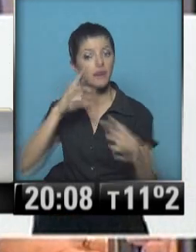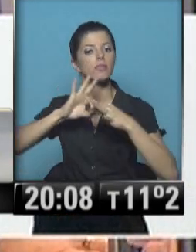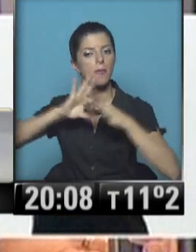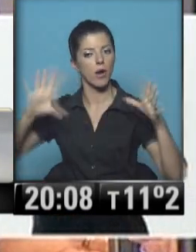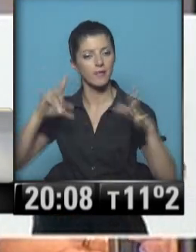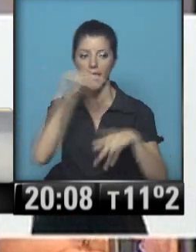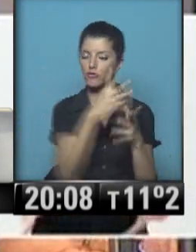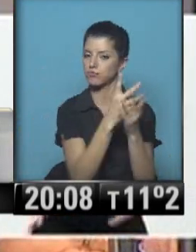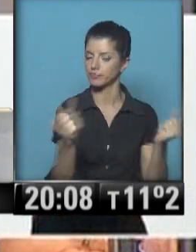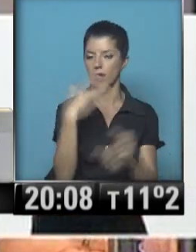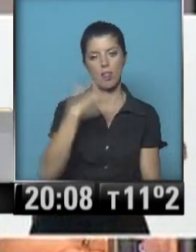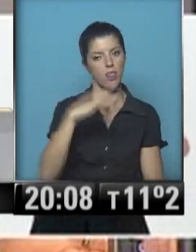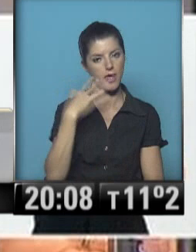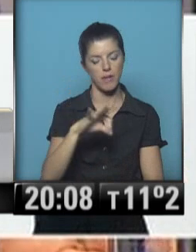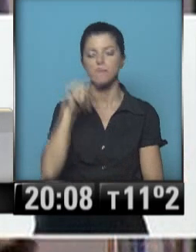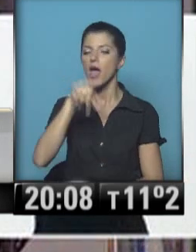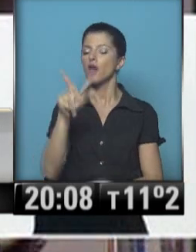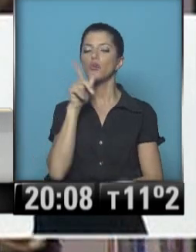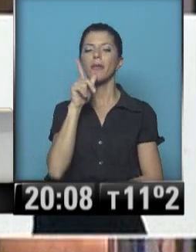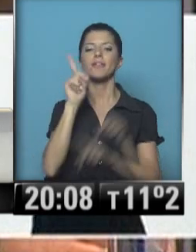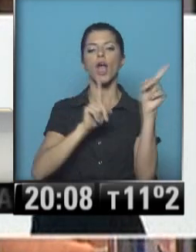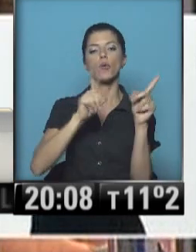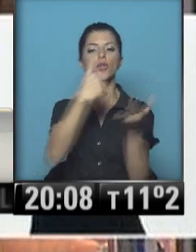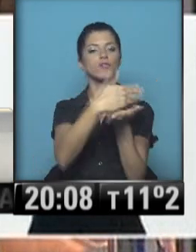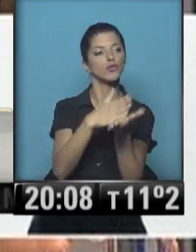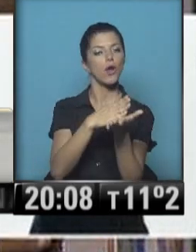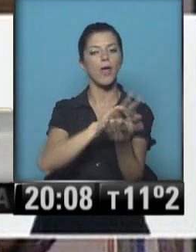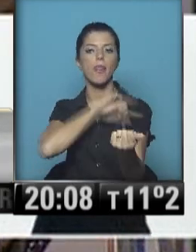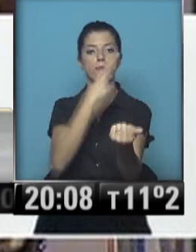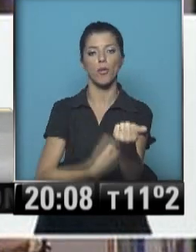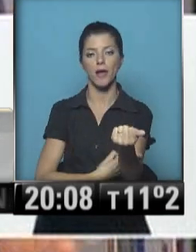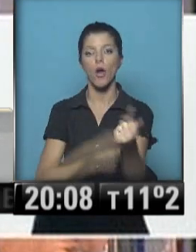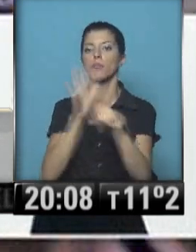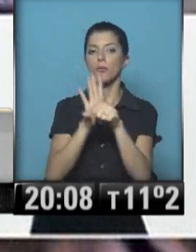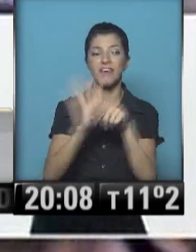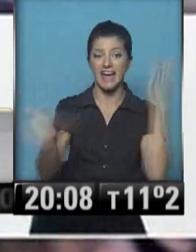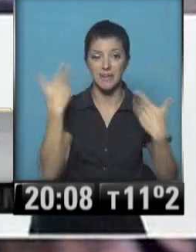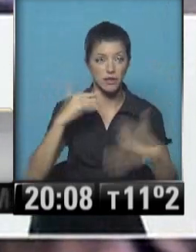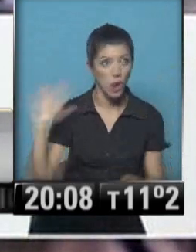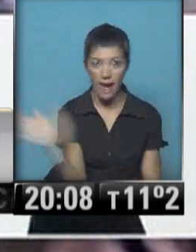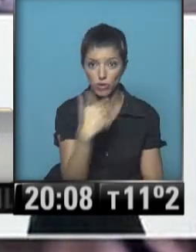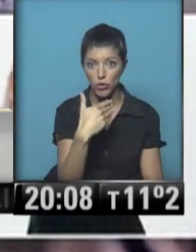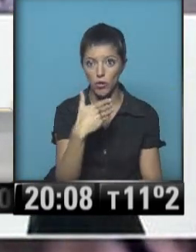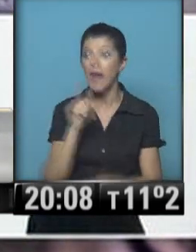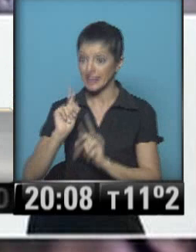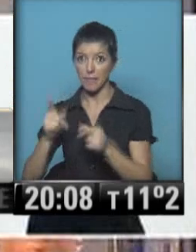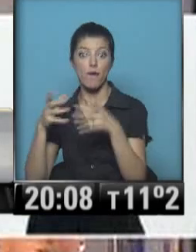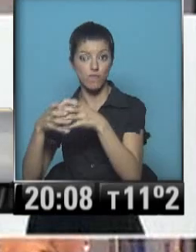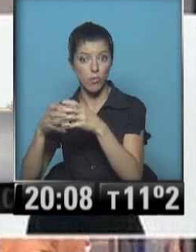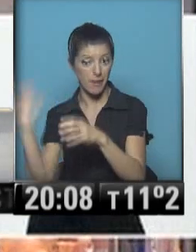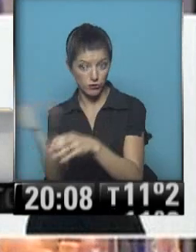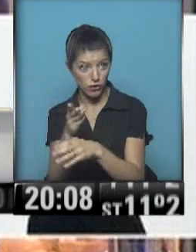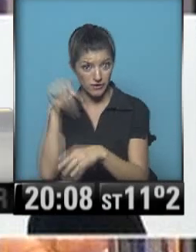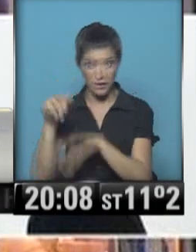programa de ciertos sectores del poder judicial allanamiento para todos Así como hay fútbol para todos Hay como una suerte de allanamiento para